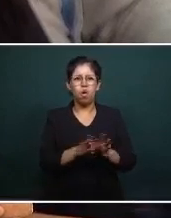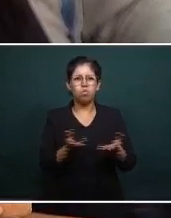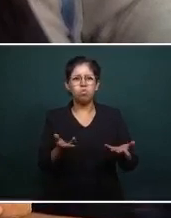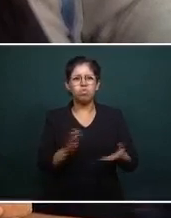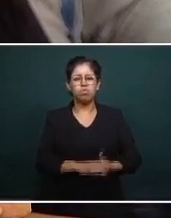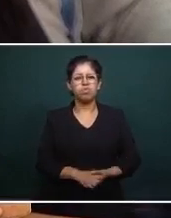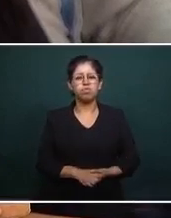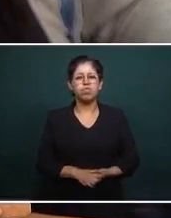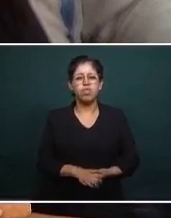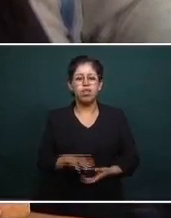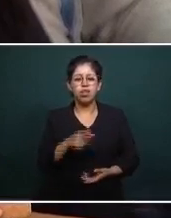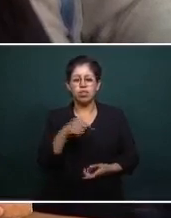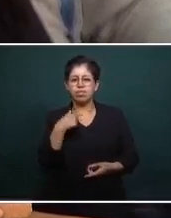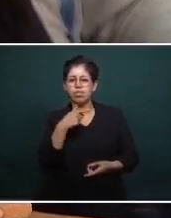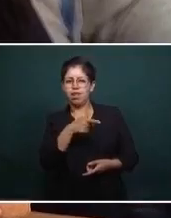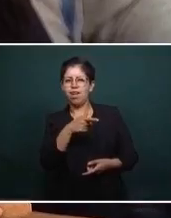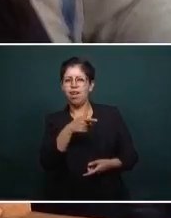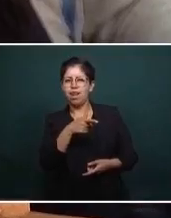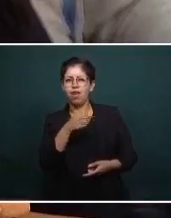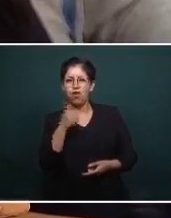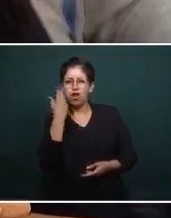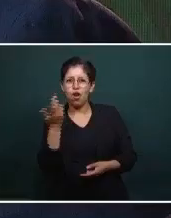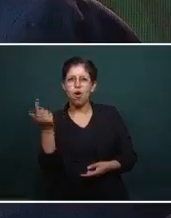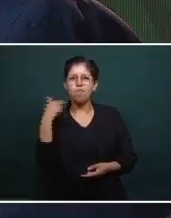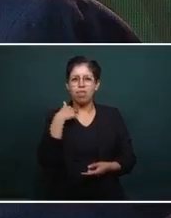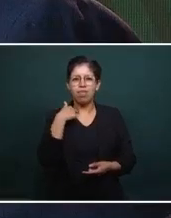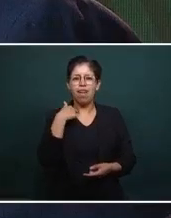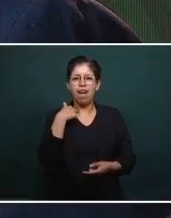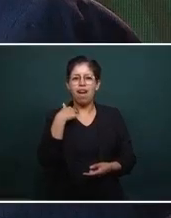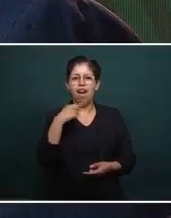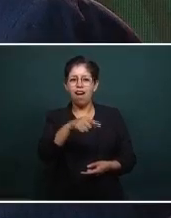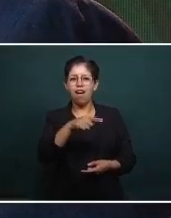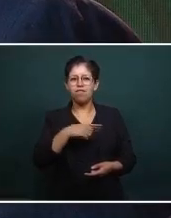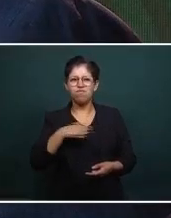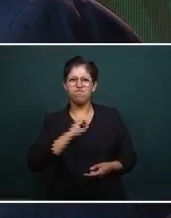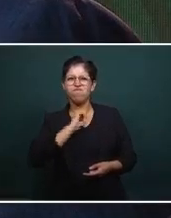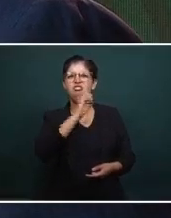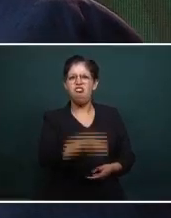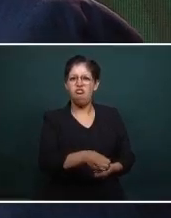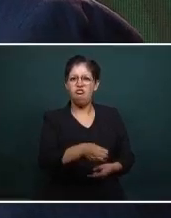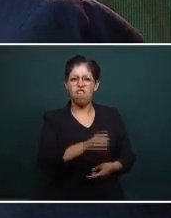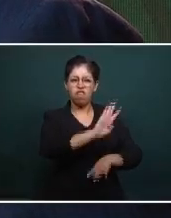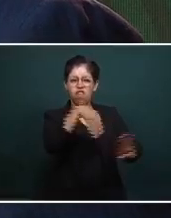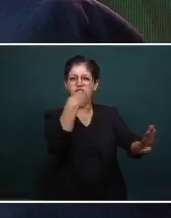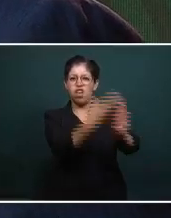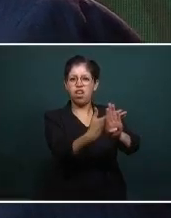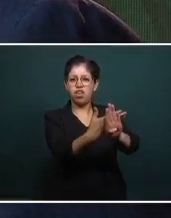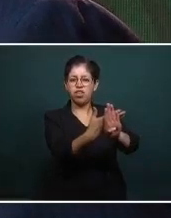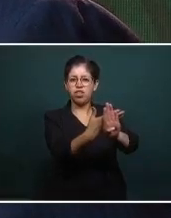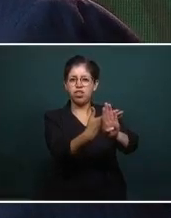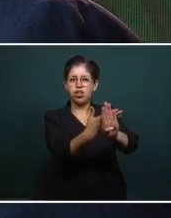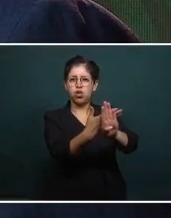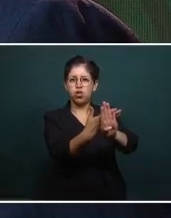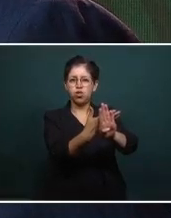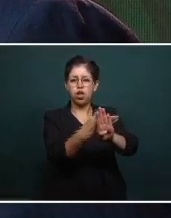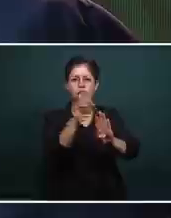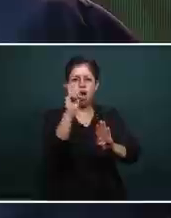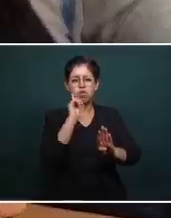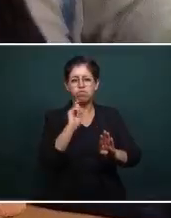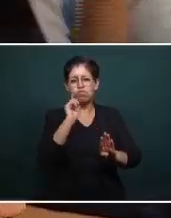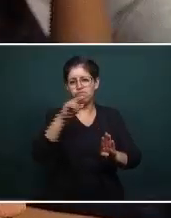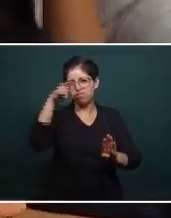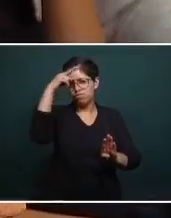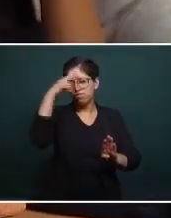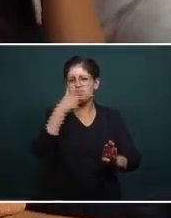que parece que de alguna manera responden a esos mensajes de odio en contra de los latinos, de los